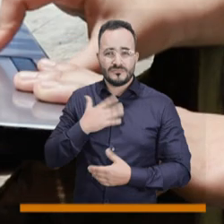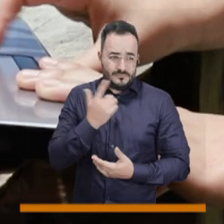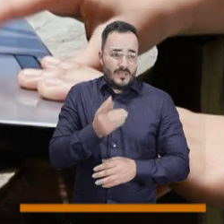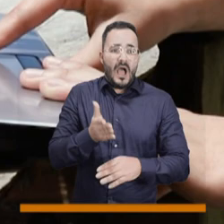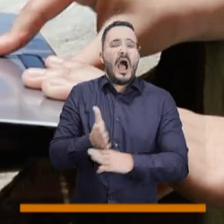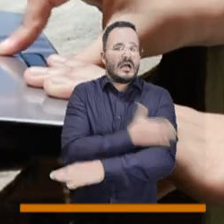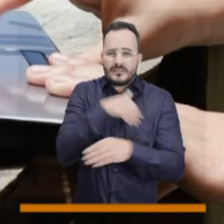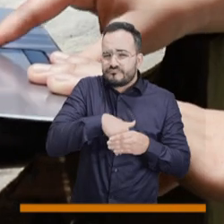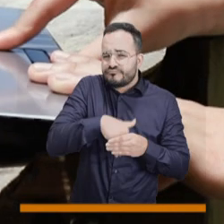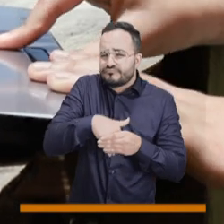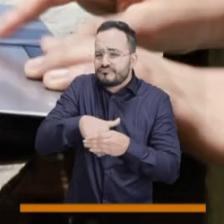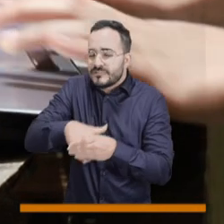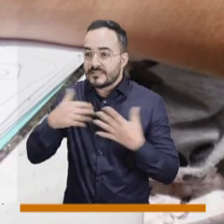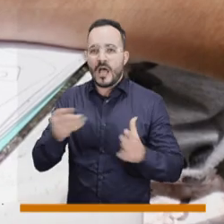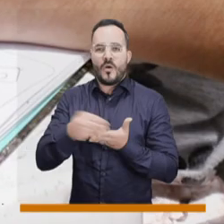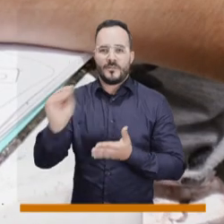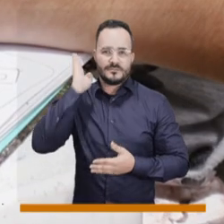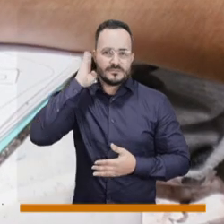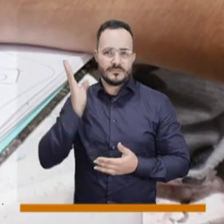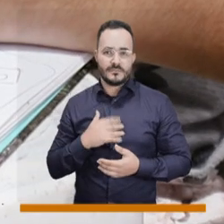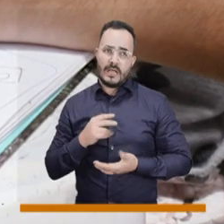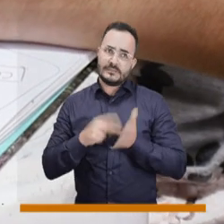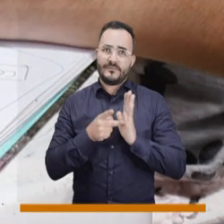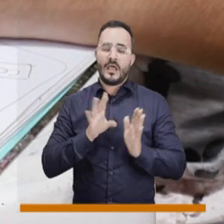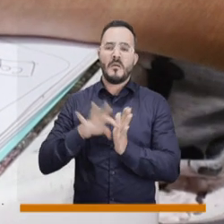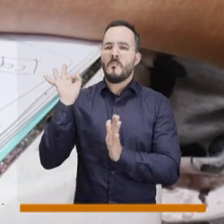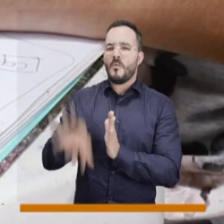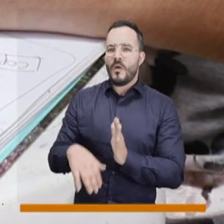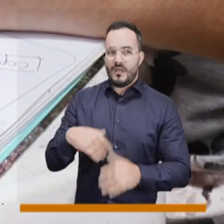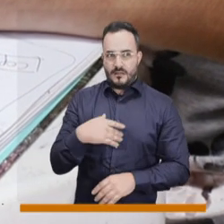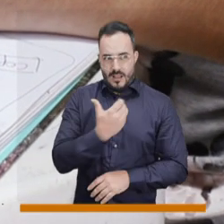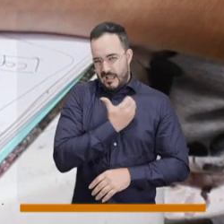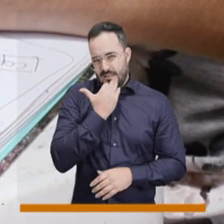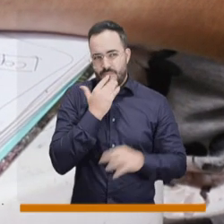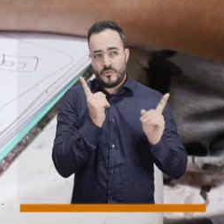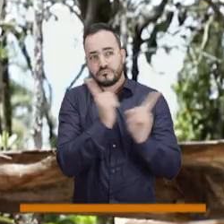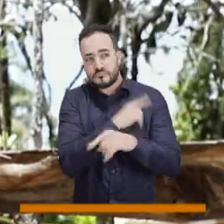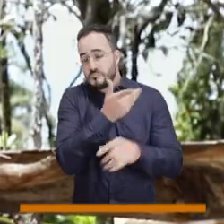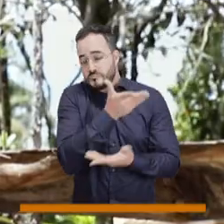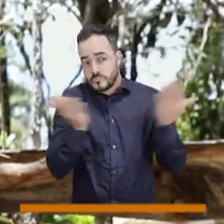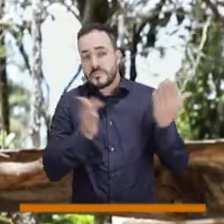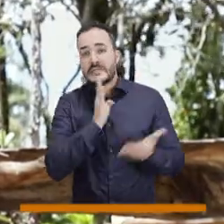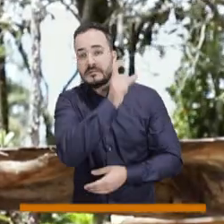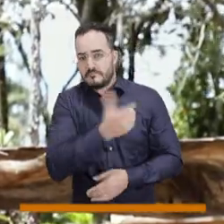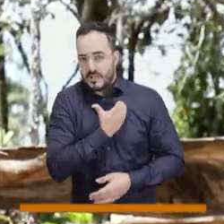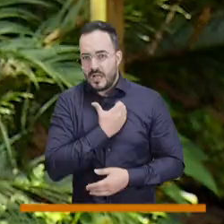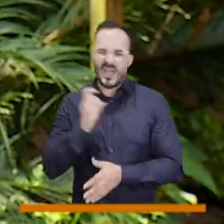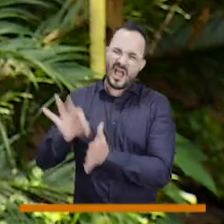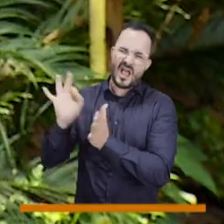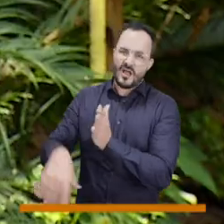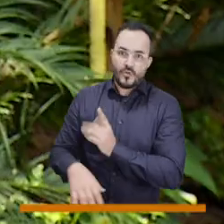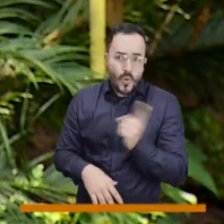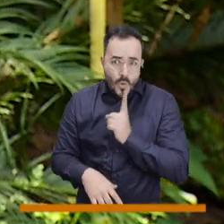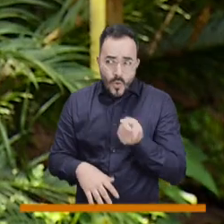ahorra una persona en el año para tener un celular? Y eso no puede ser un tema menor para un alcalde. porque en ese impacto